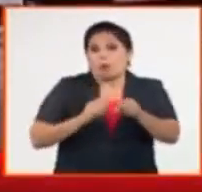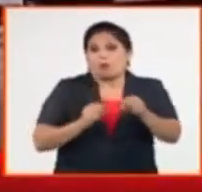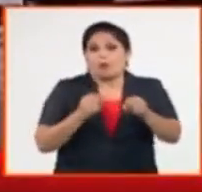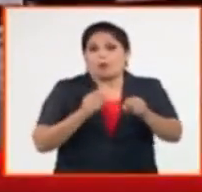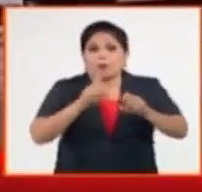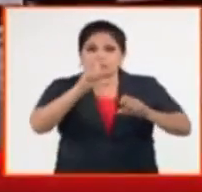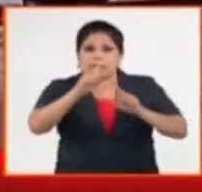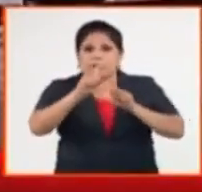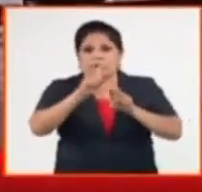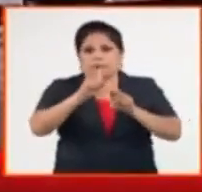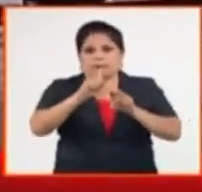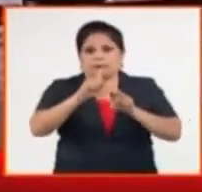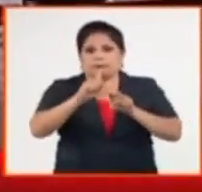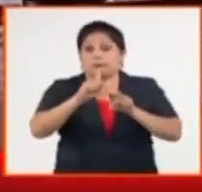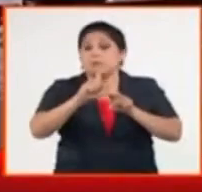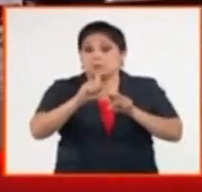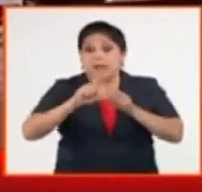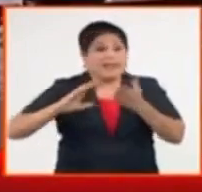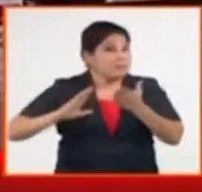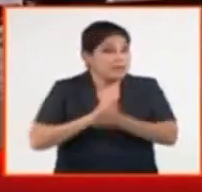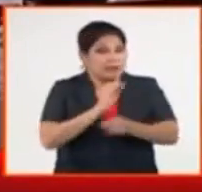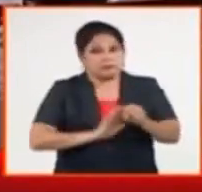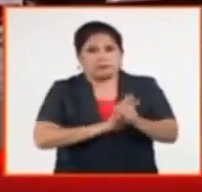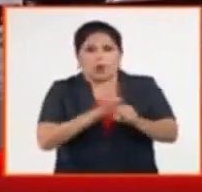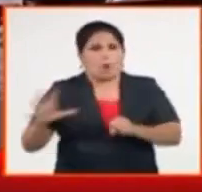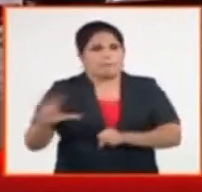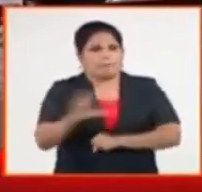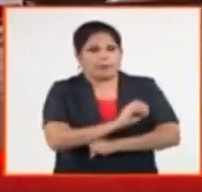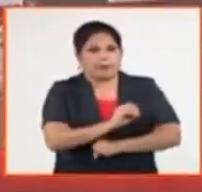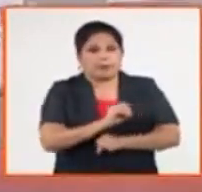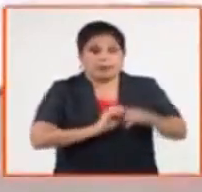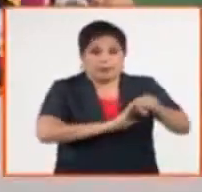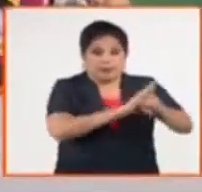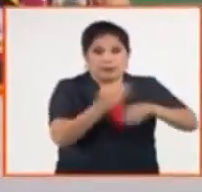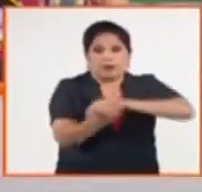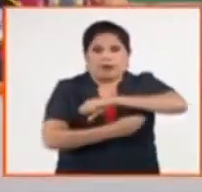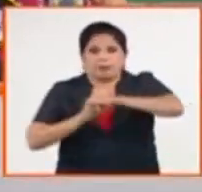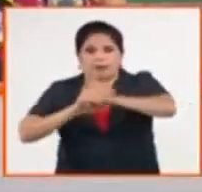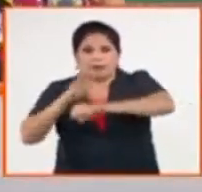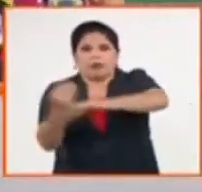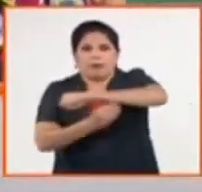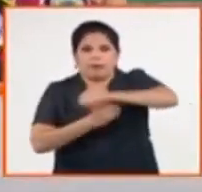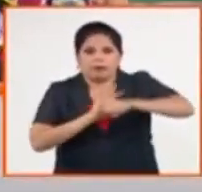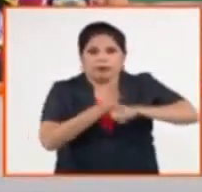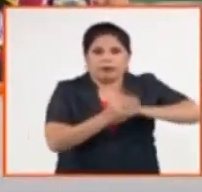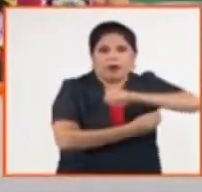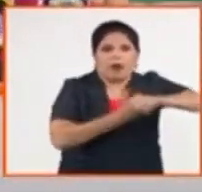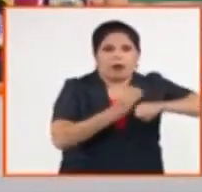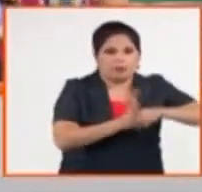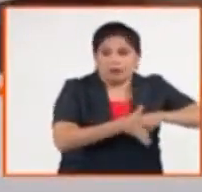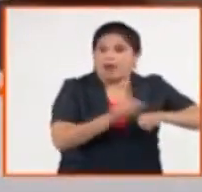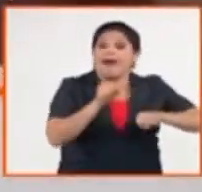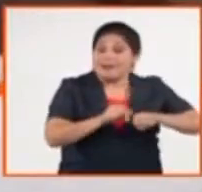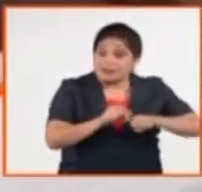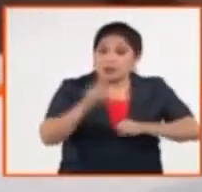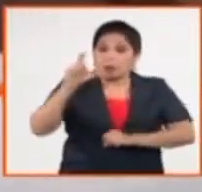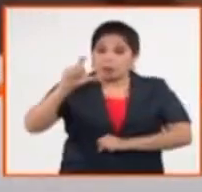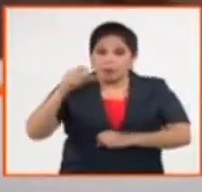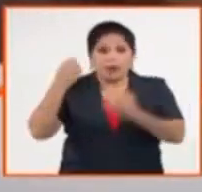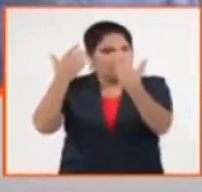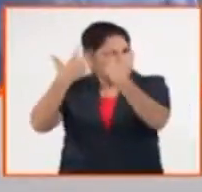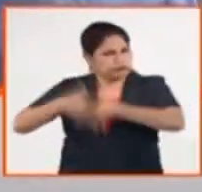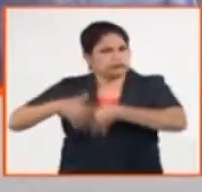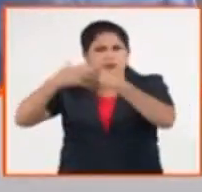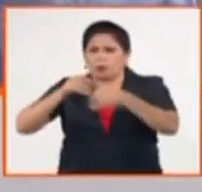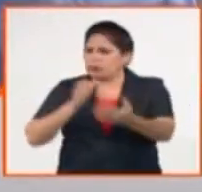puntería. Exacto, para combatir esta enfermedad y lograr controlarla. Pero la población tiene que entender